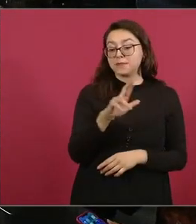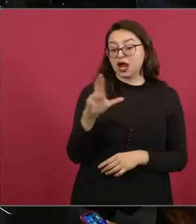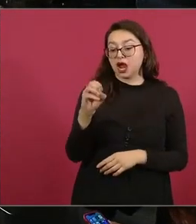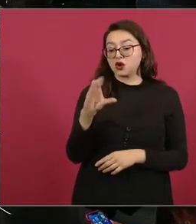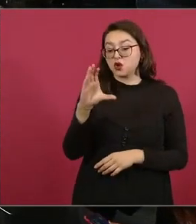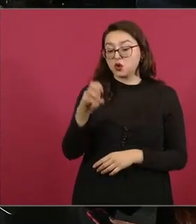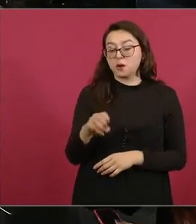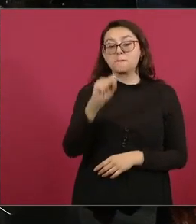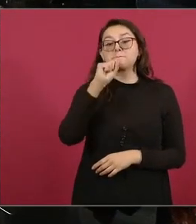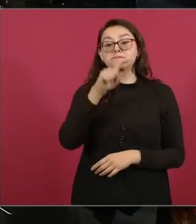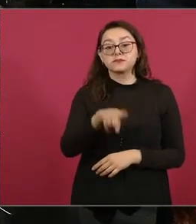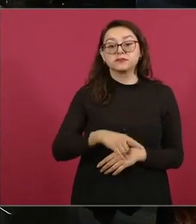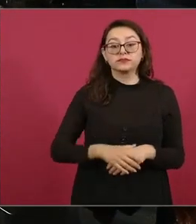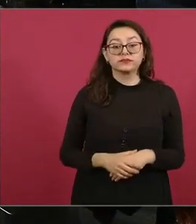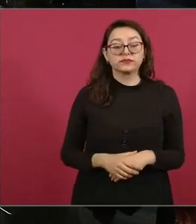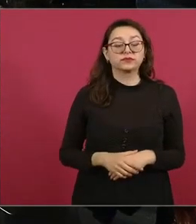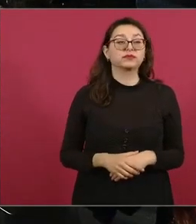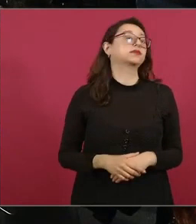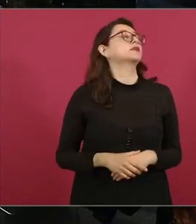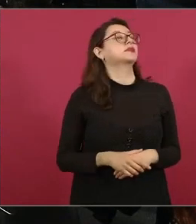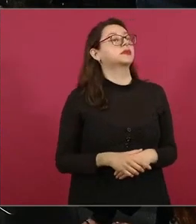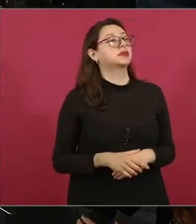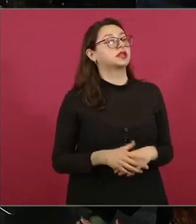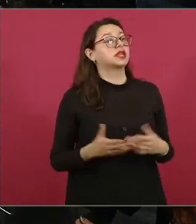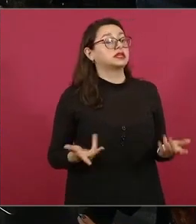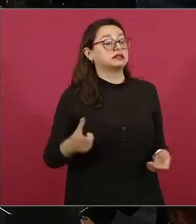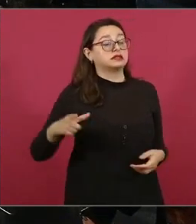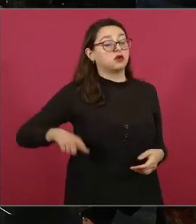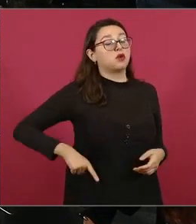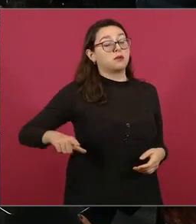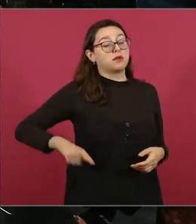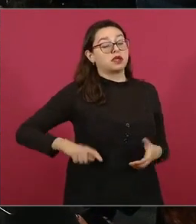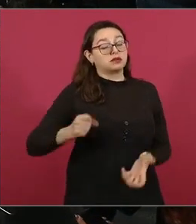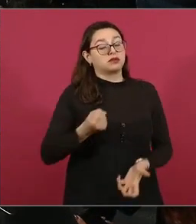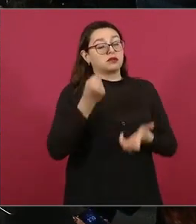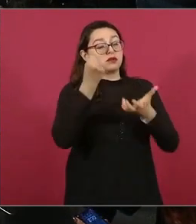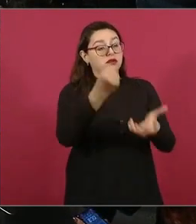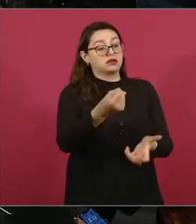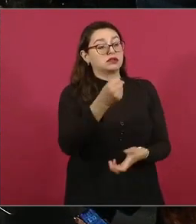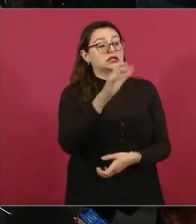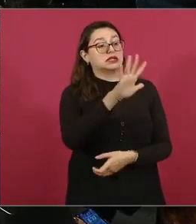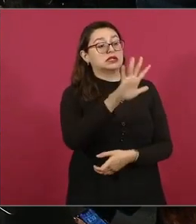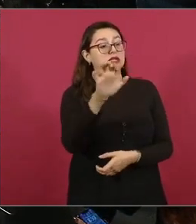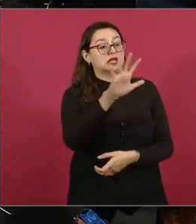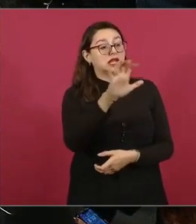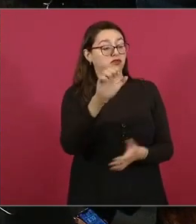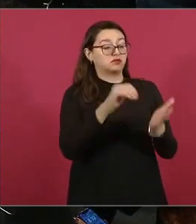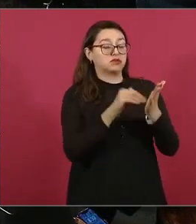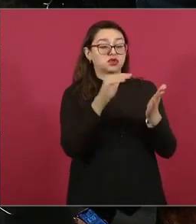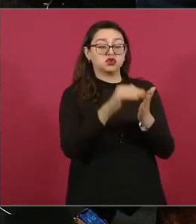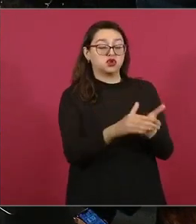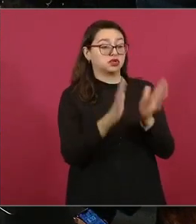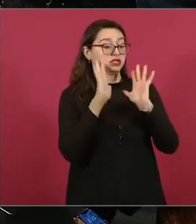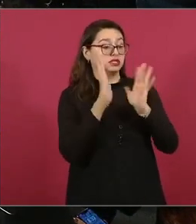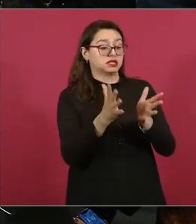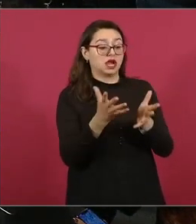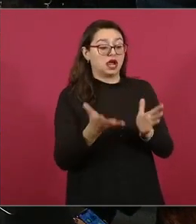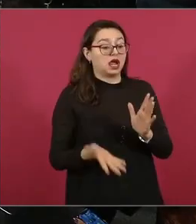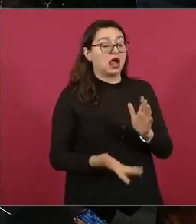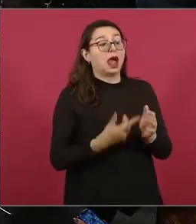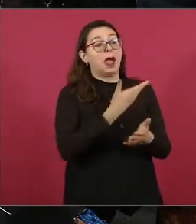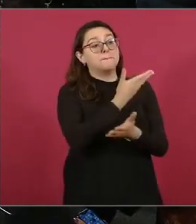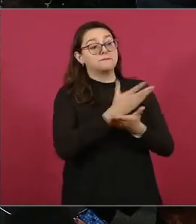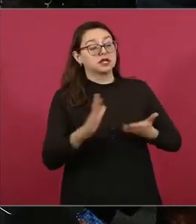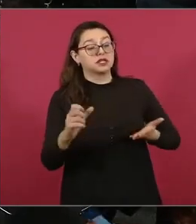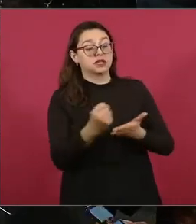Les dieron 500 millones a fondo perdido. A fondo perdido. Del Fonadín. Sí. Y un crédito de